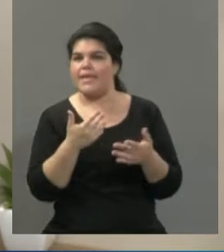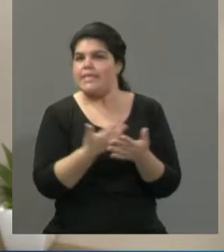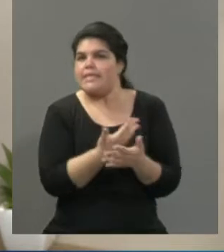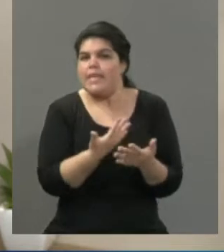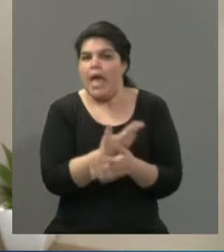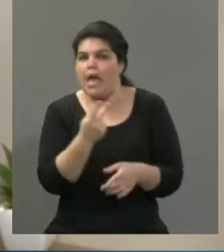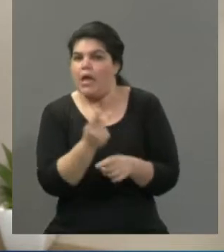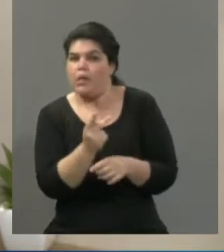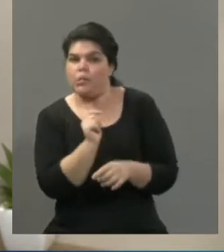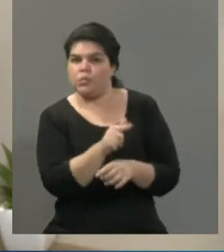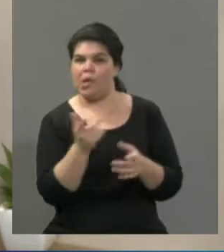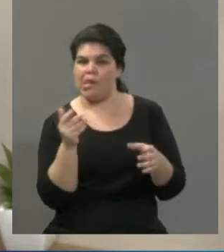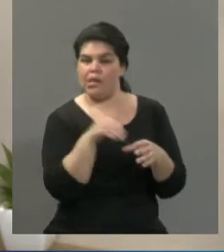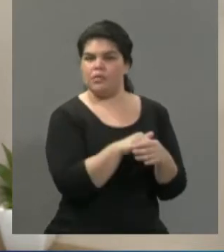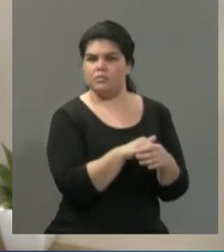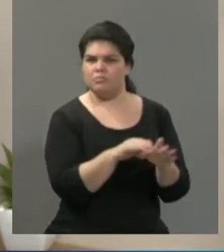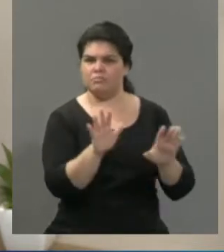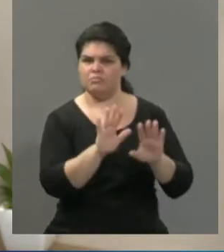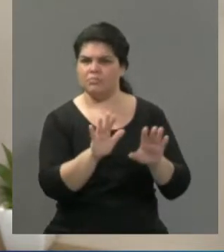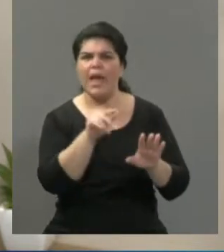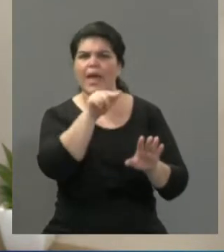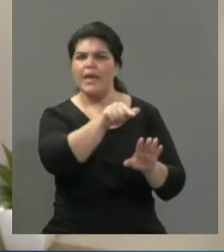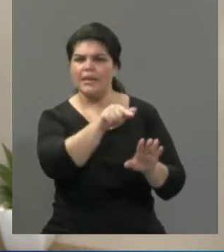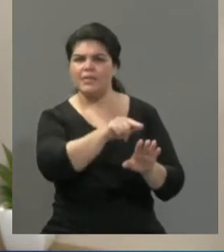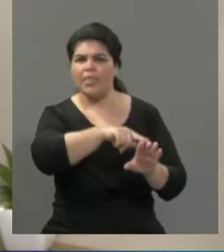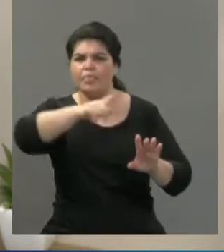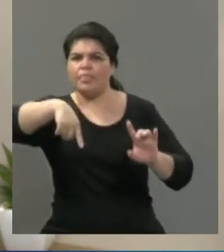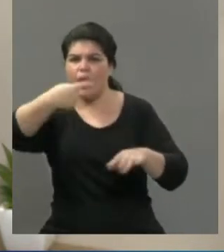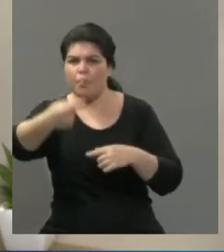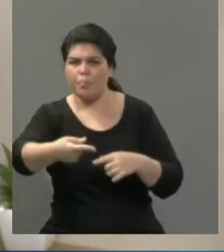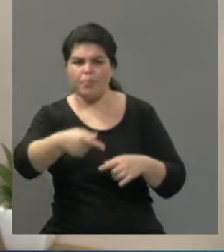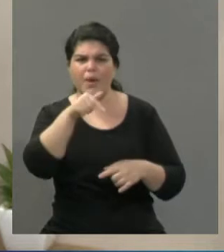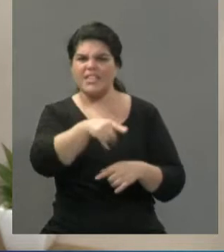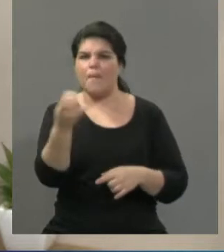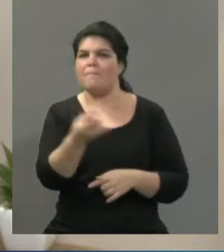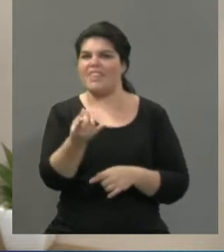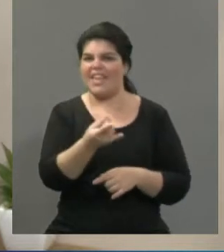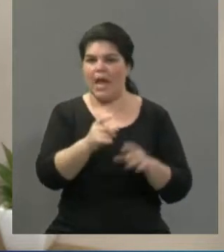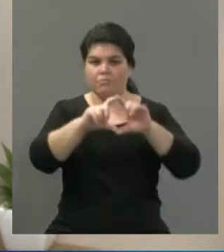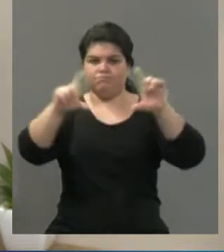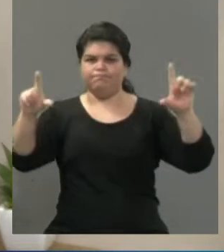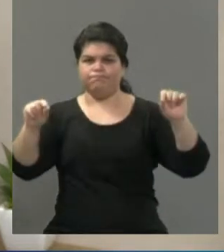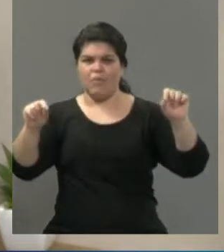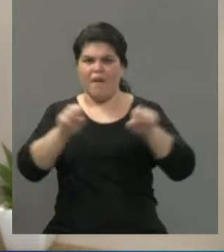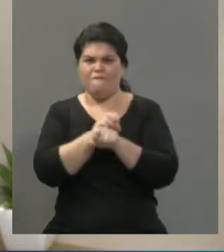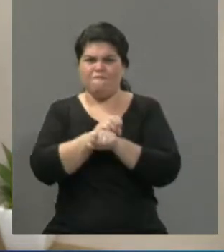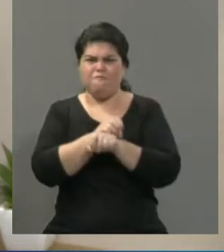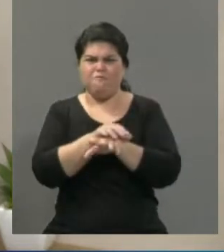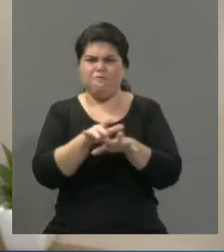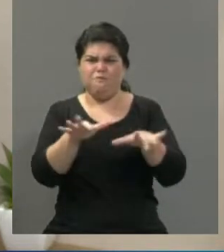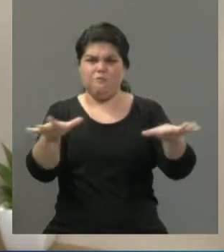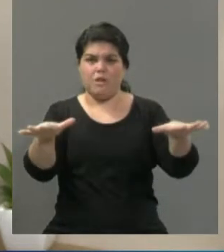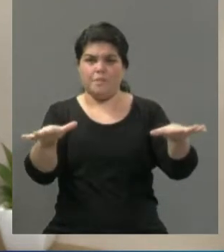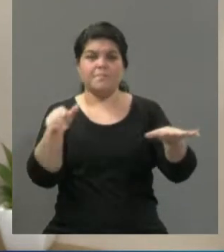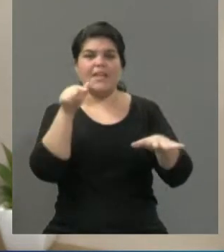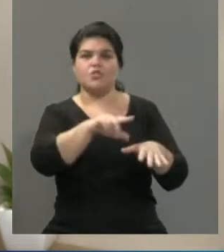es que ella tiene que salir después de este ataque, de esta fake news, de esta mentira que la ubica, la